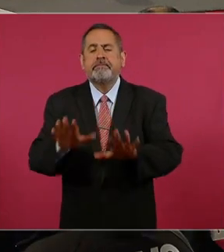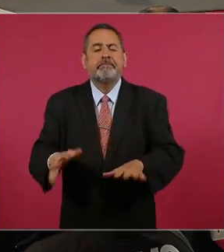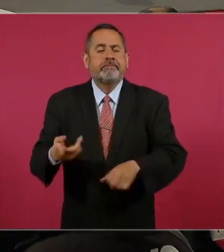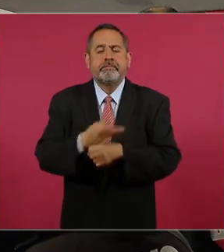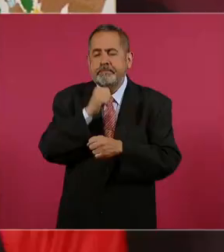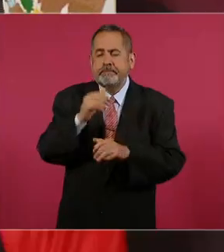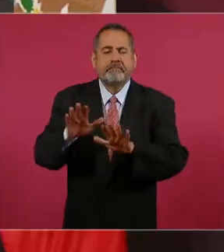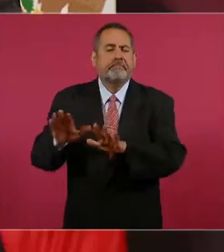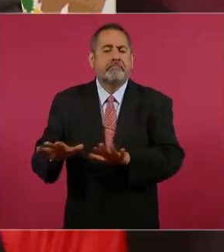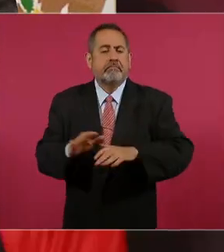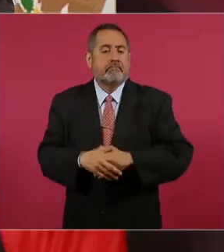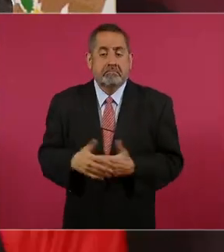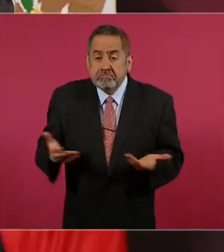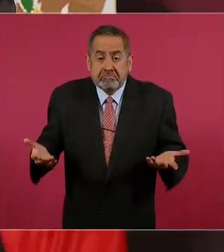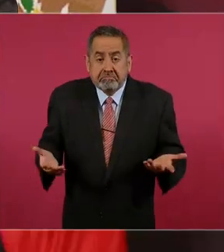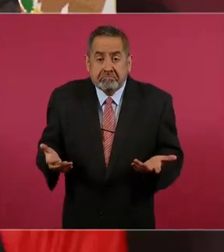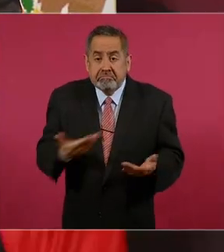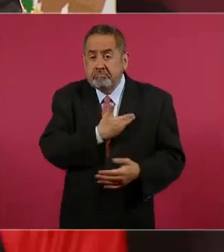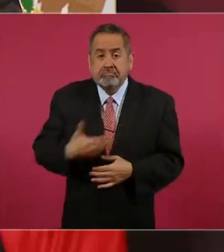y no pasó nada.